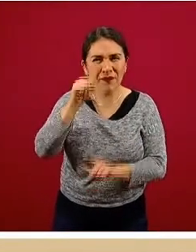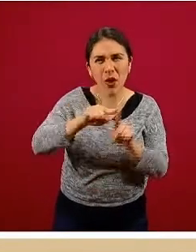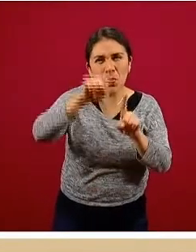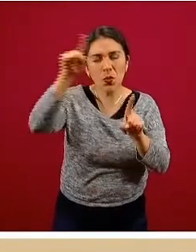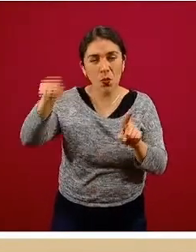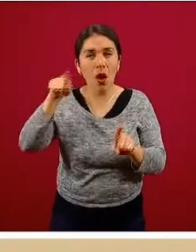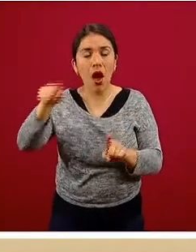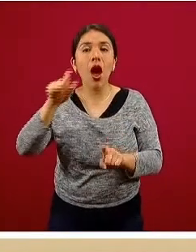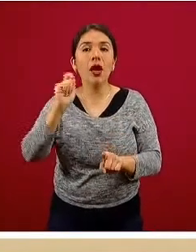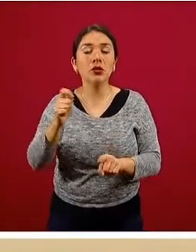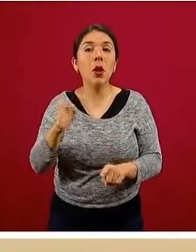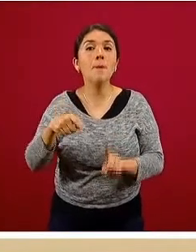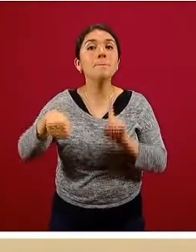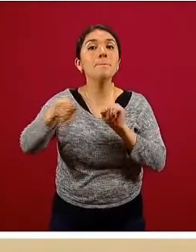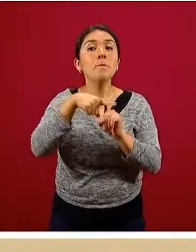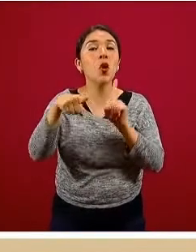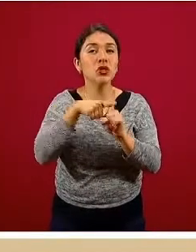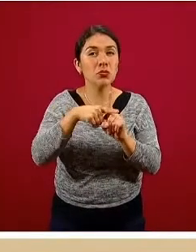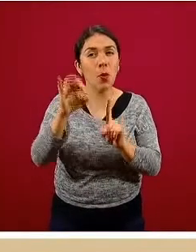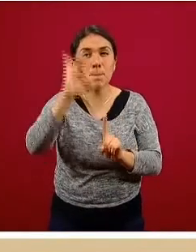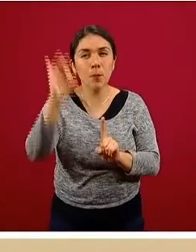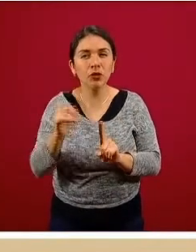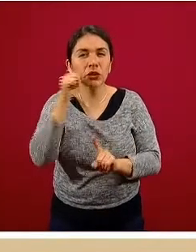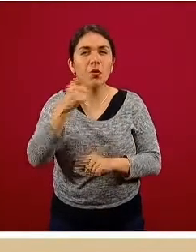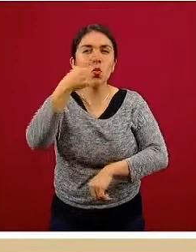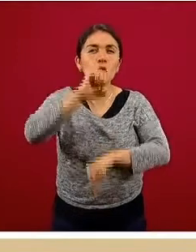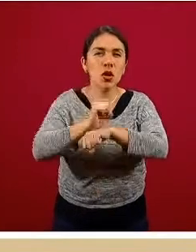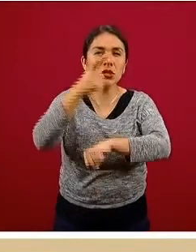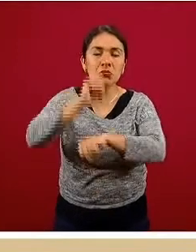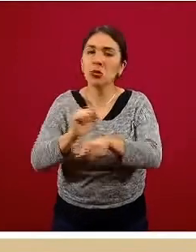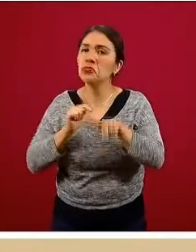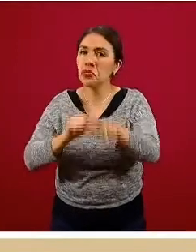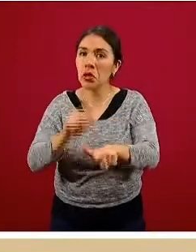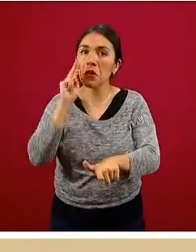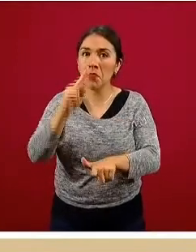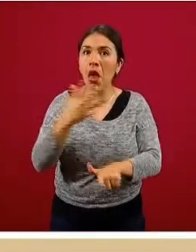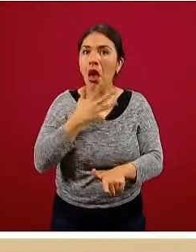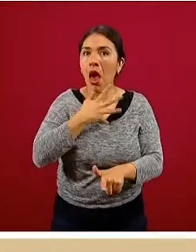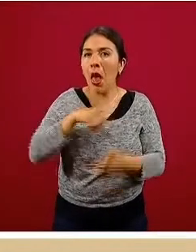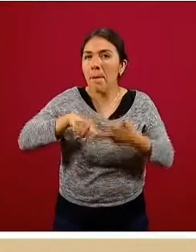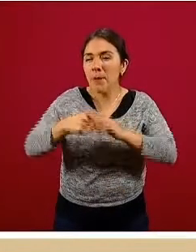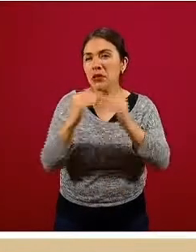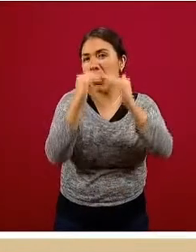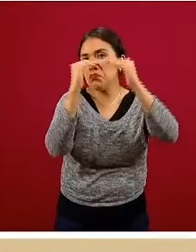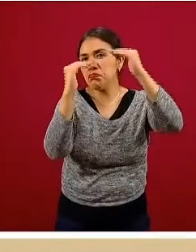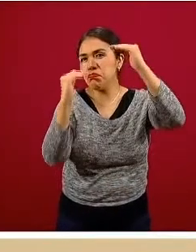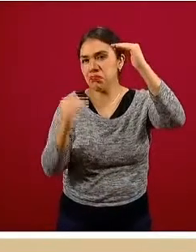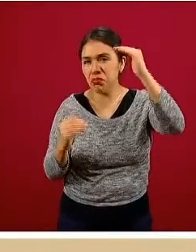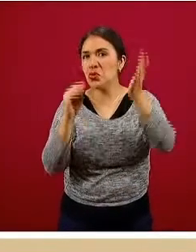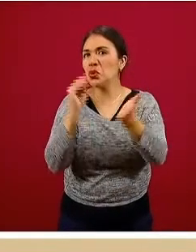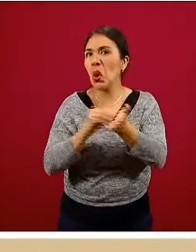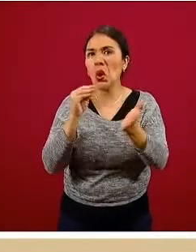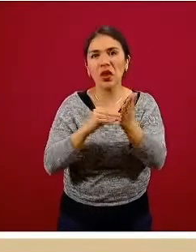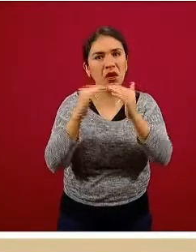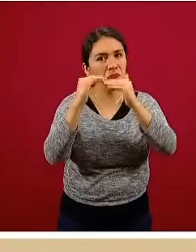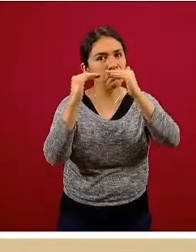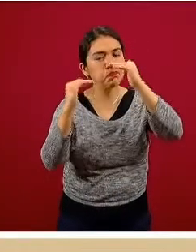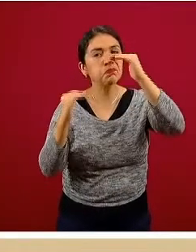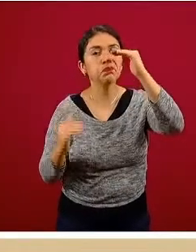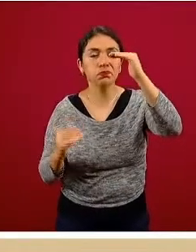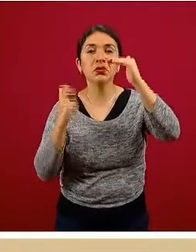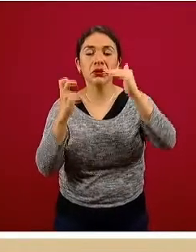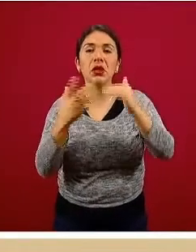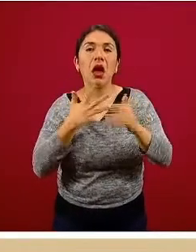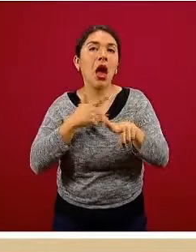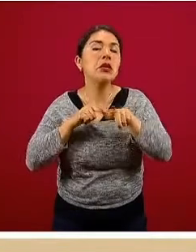que es precisamente el porcentaje de positividad para cada semana, continuamos viendo la tendencia descendente que tiene y